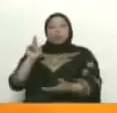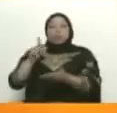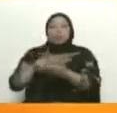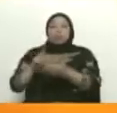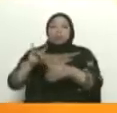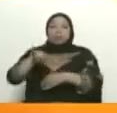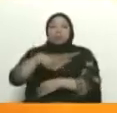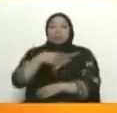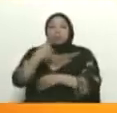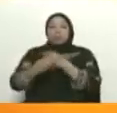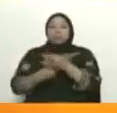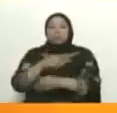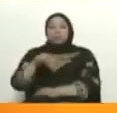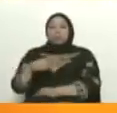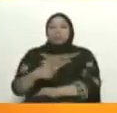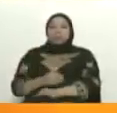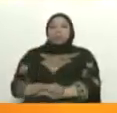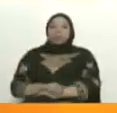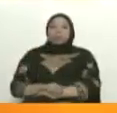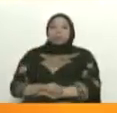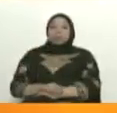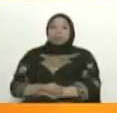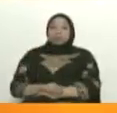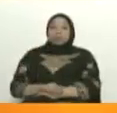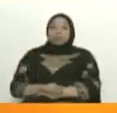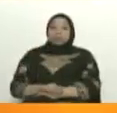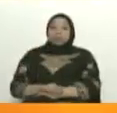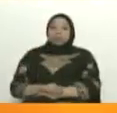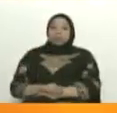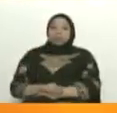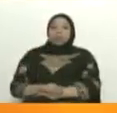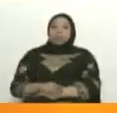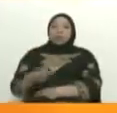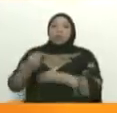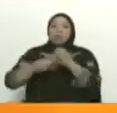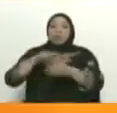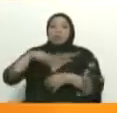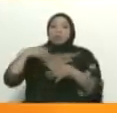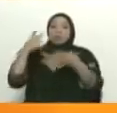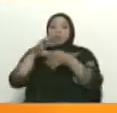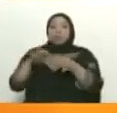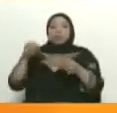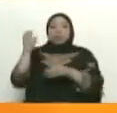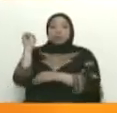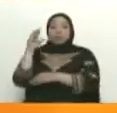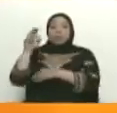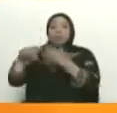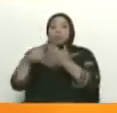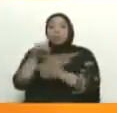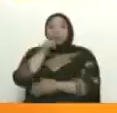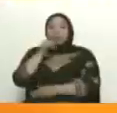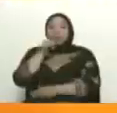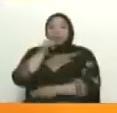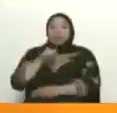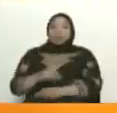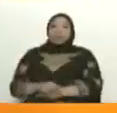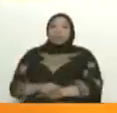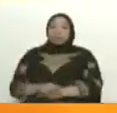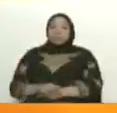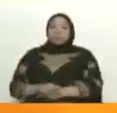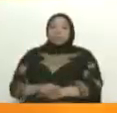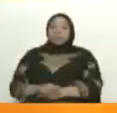las universidades, la presencia de los expertos para la conformación desde la Asamblea Nacional del Poder Electoral.